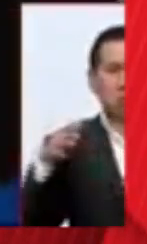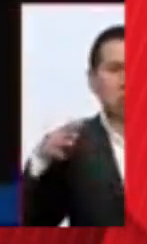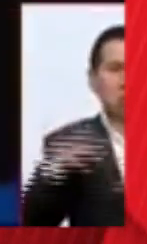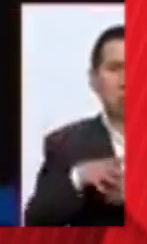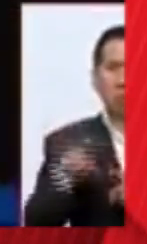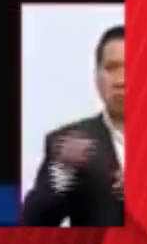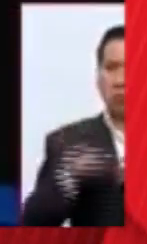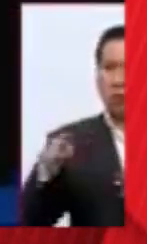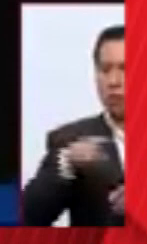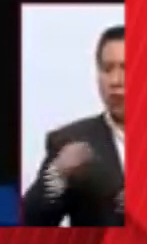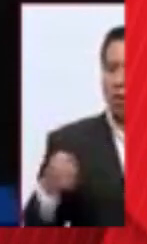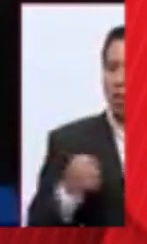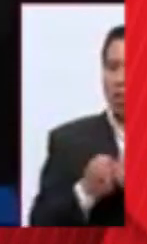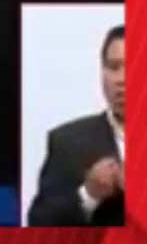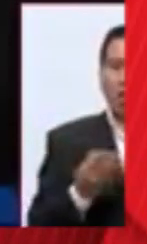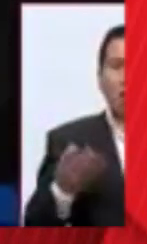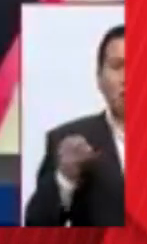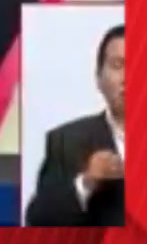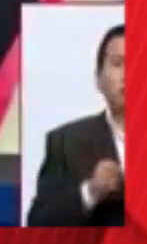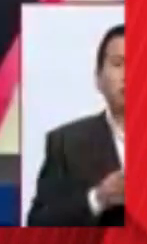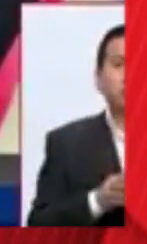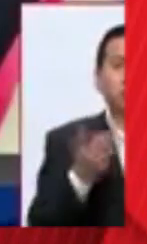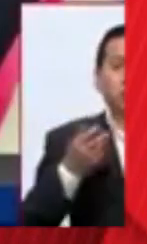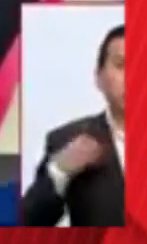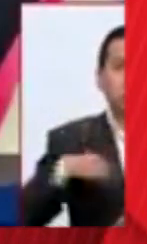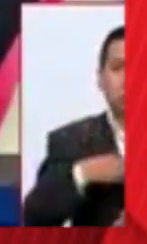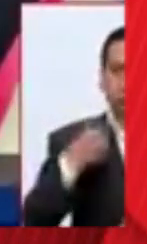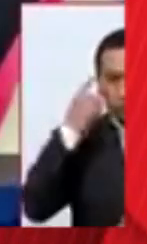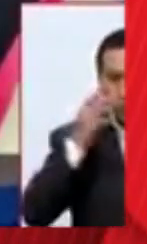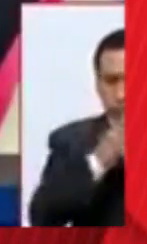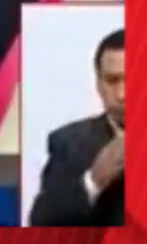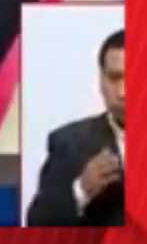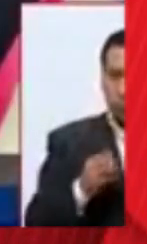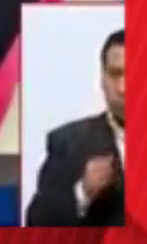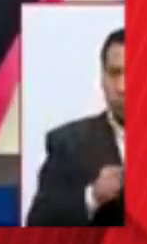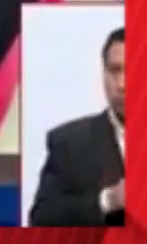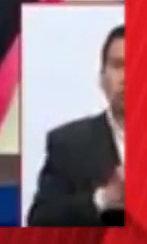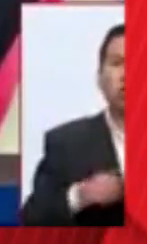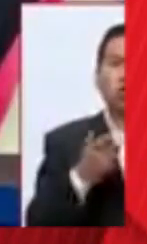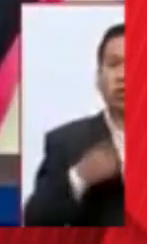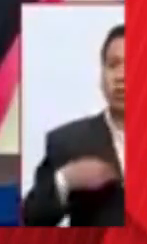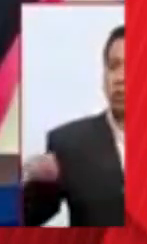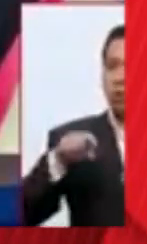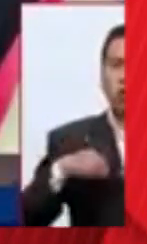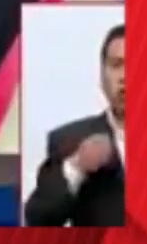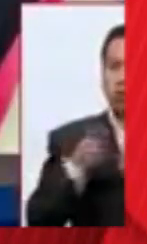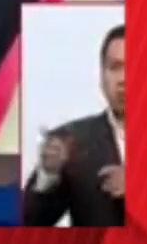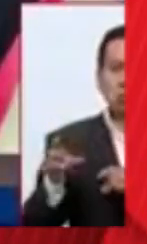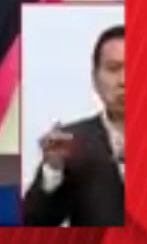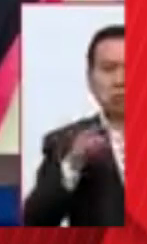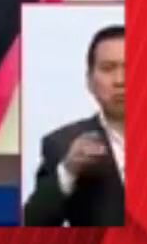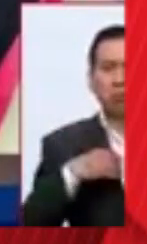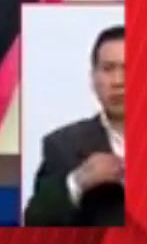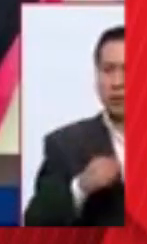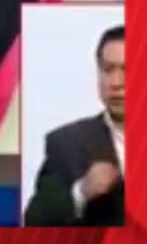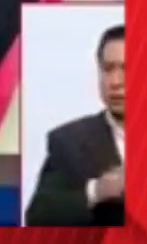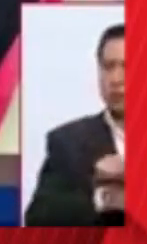populista. Ahora nuestra tarea es cómo preparar para derrotar esos grupos fascistas, racistas.